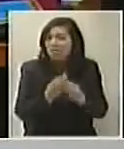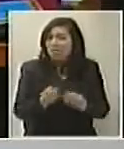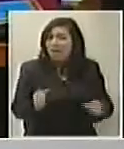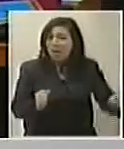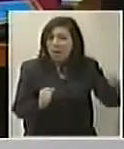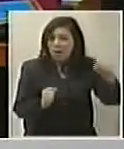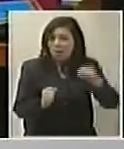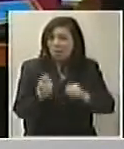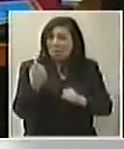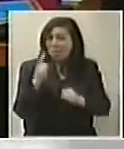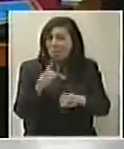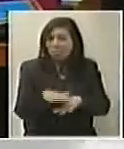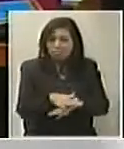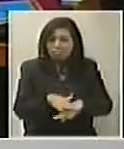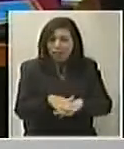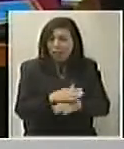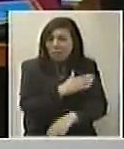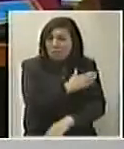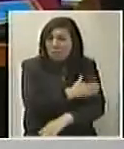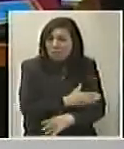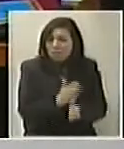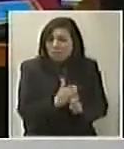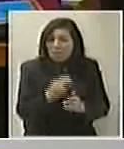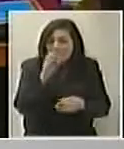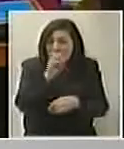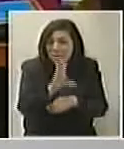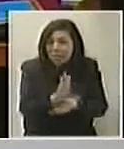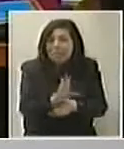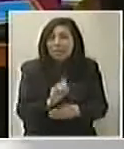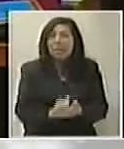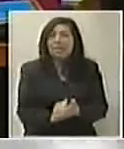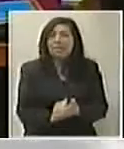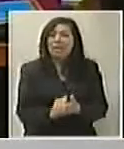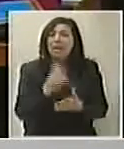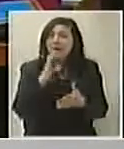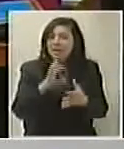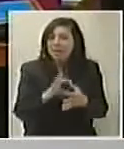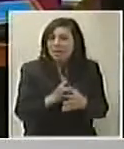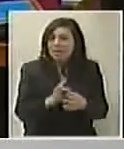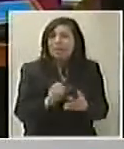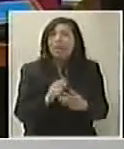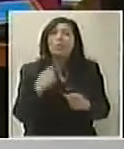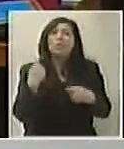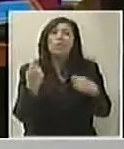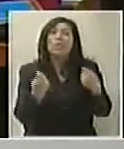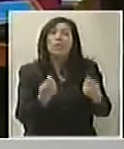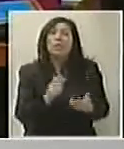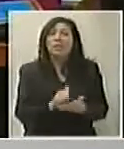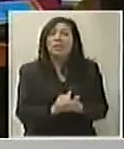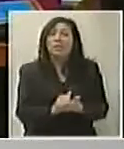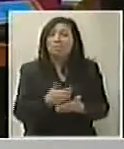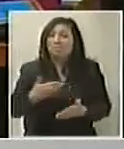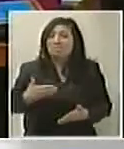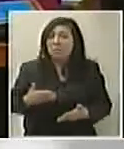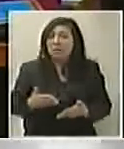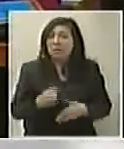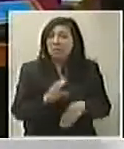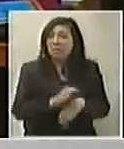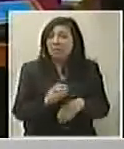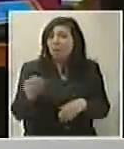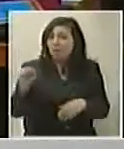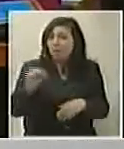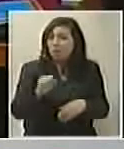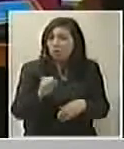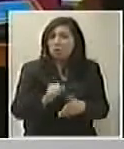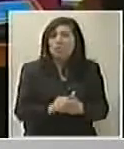Rusia para hacer gestiones a favor de operaciones mineras, gasíferas, turísticas y pesqueras de capitales